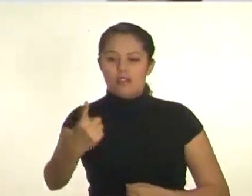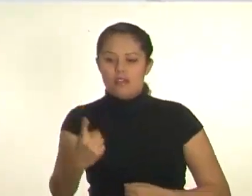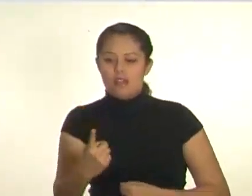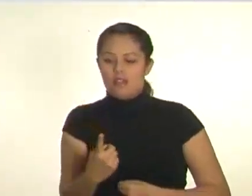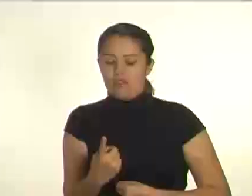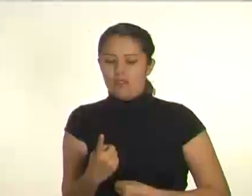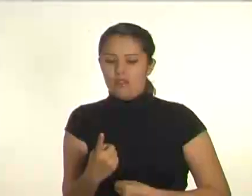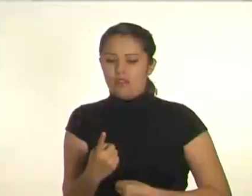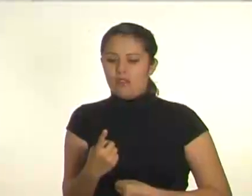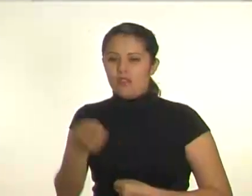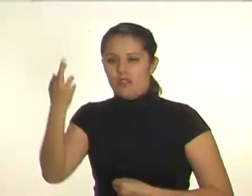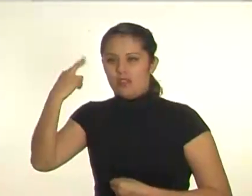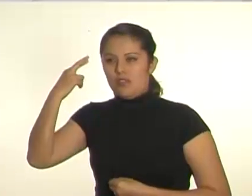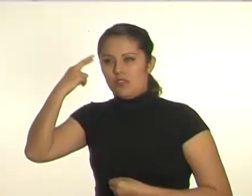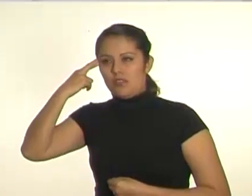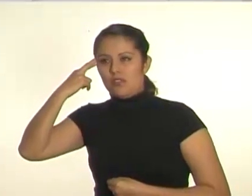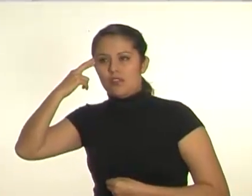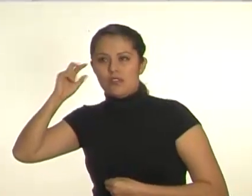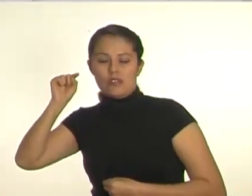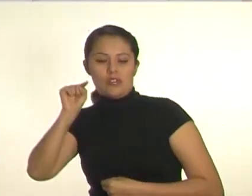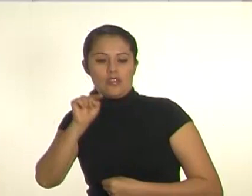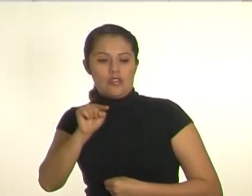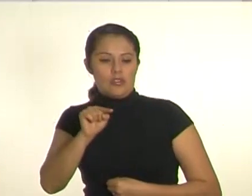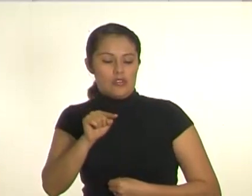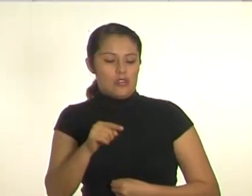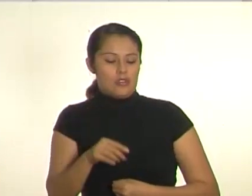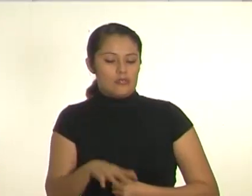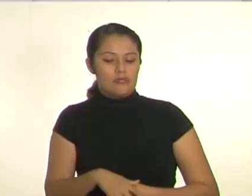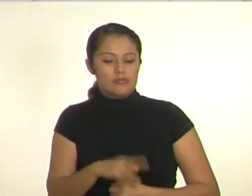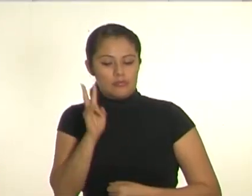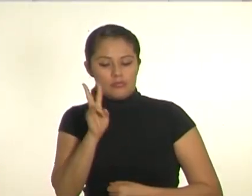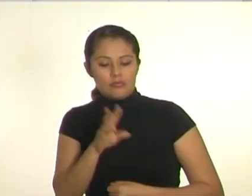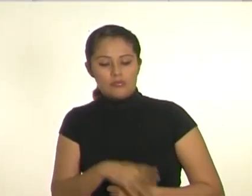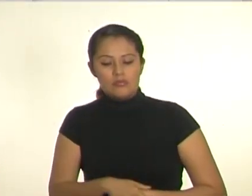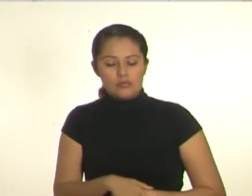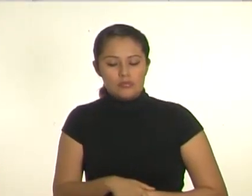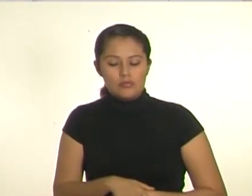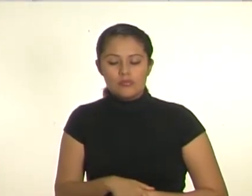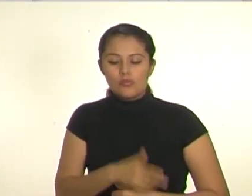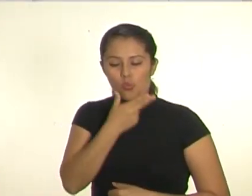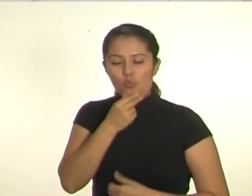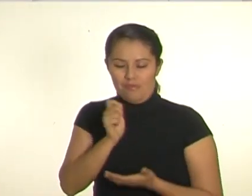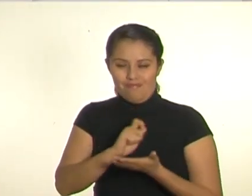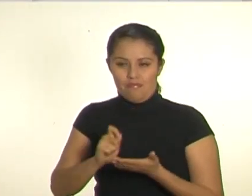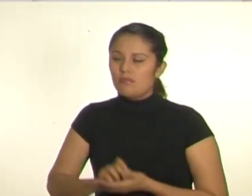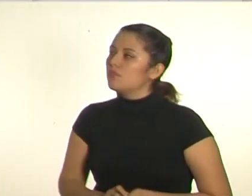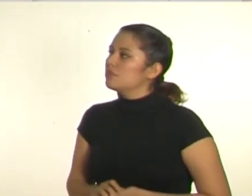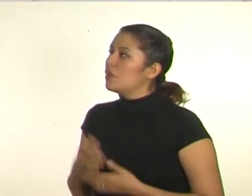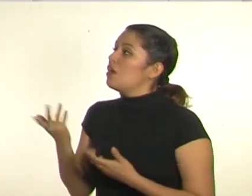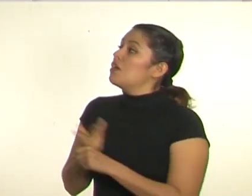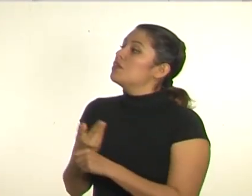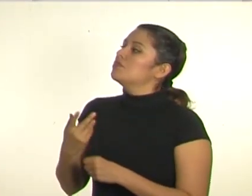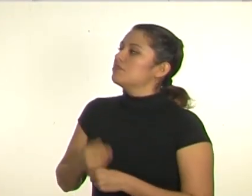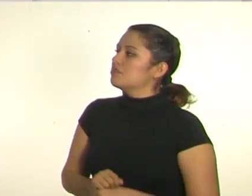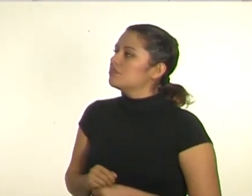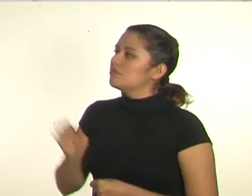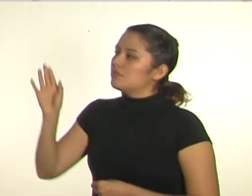oración. Y el escribano rápidamente sacó su lápiz y escribió: